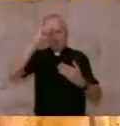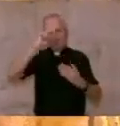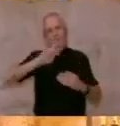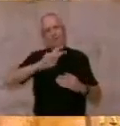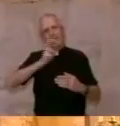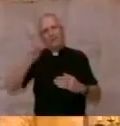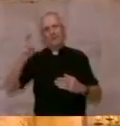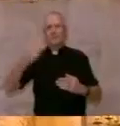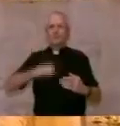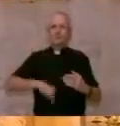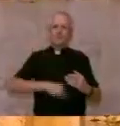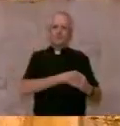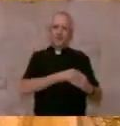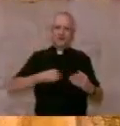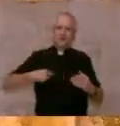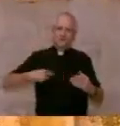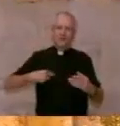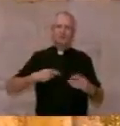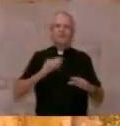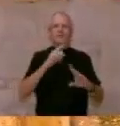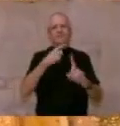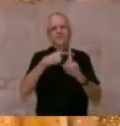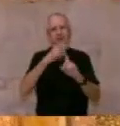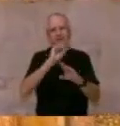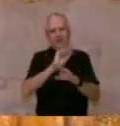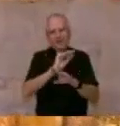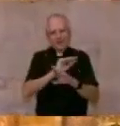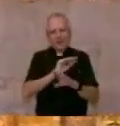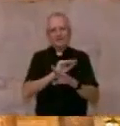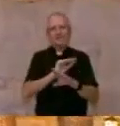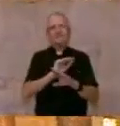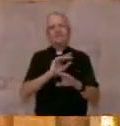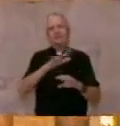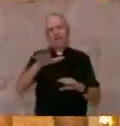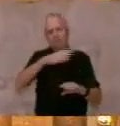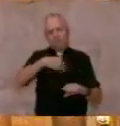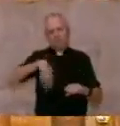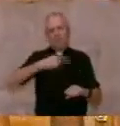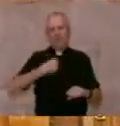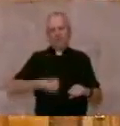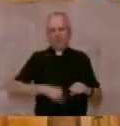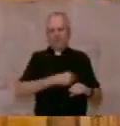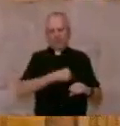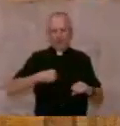la iniciación cristiana, de la catequesis y de la educación católica.